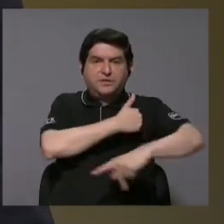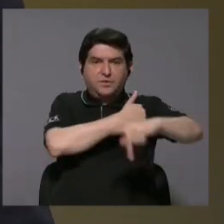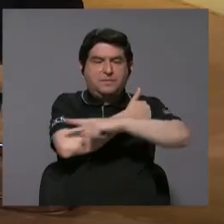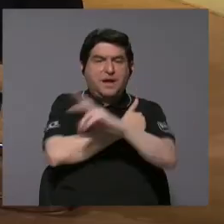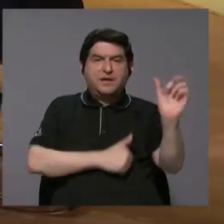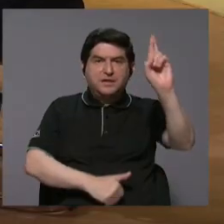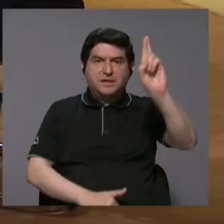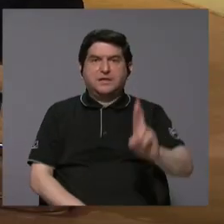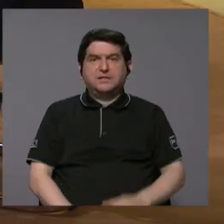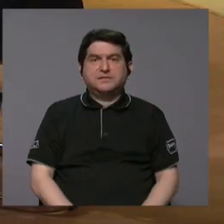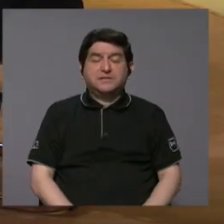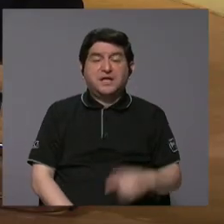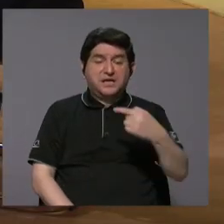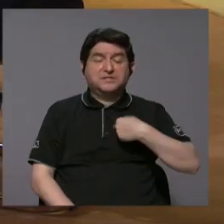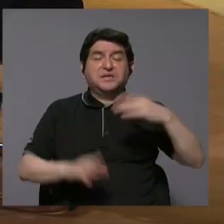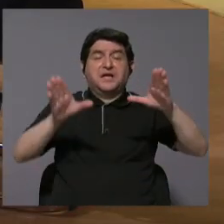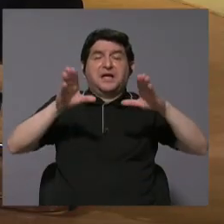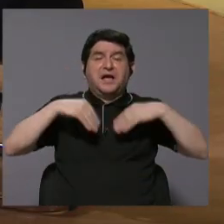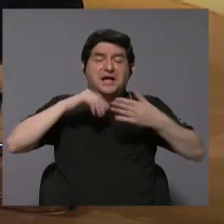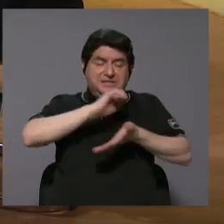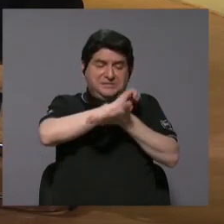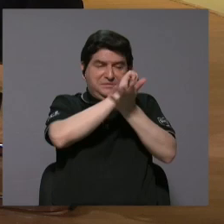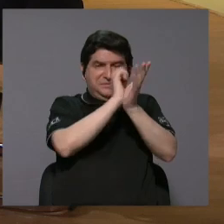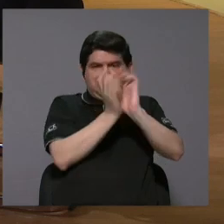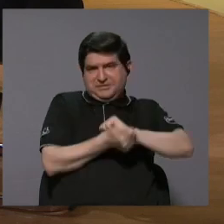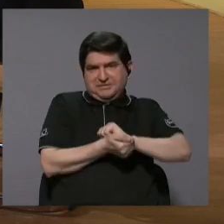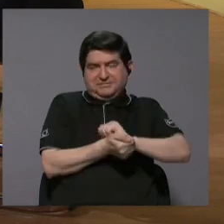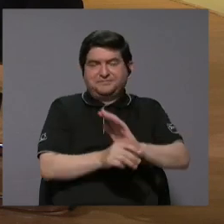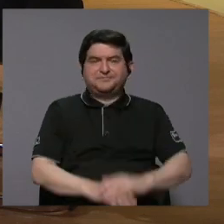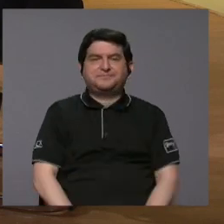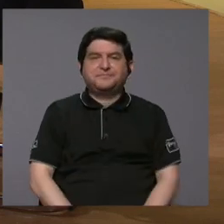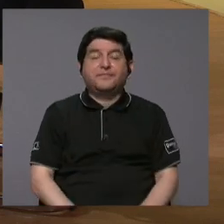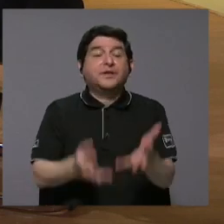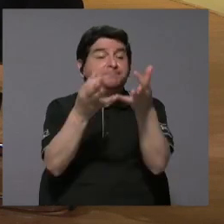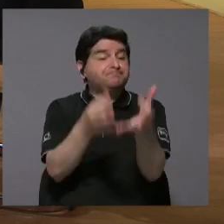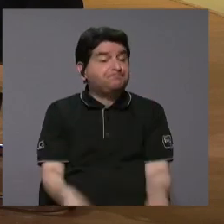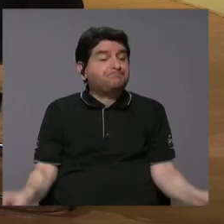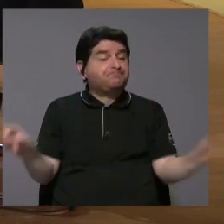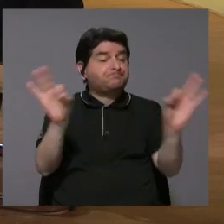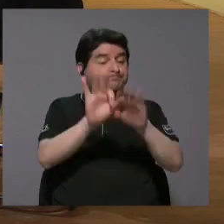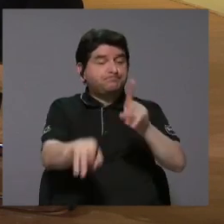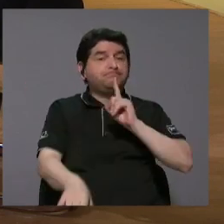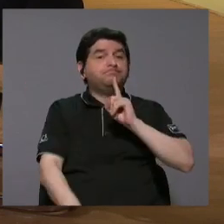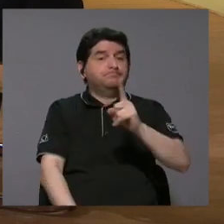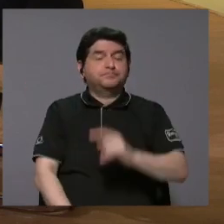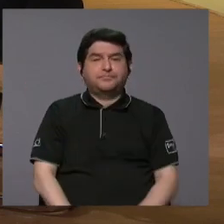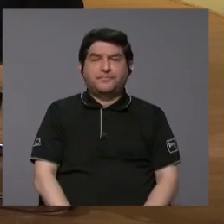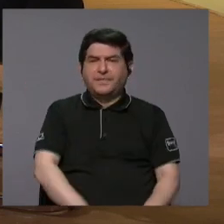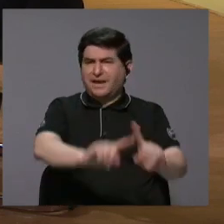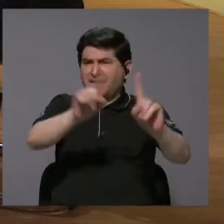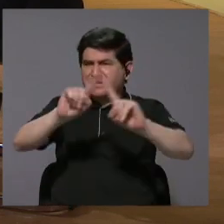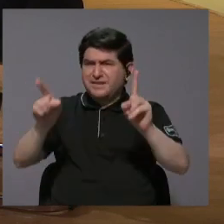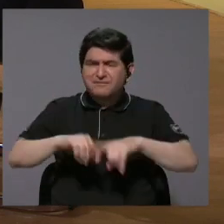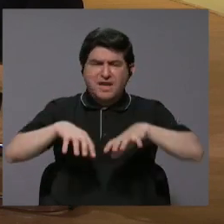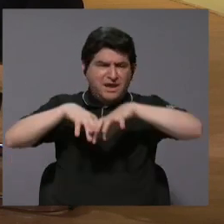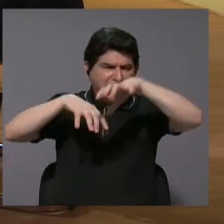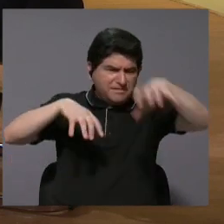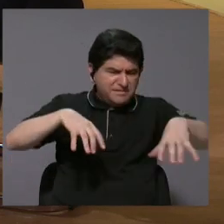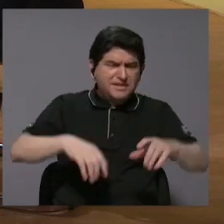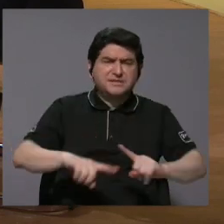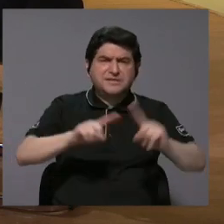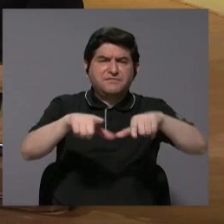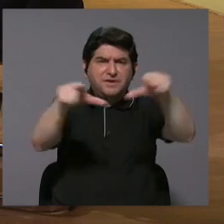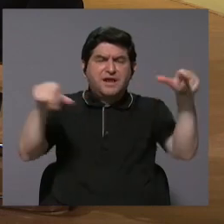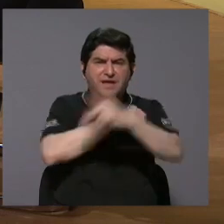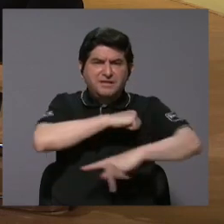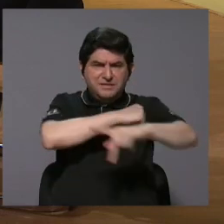Rica es adaptarse, y yo creo que es importante indicar que diferentes cantones y diferentes zonas